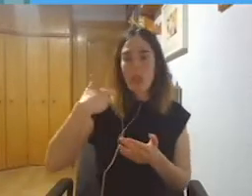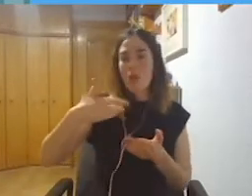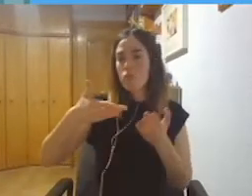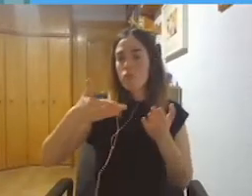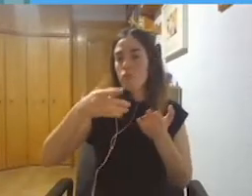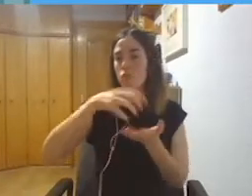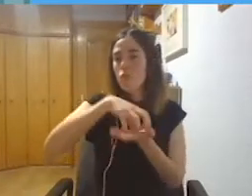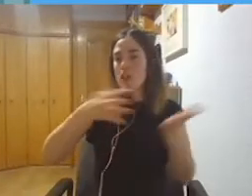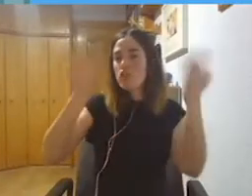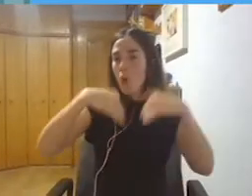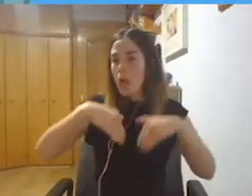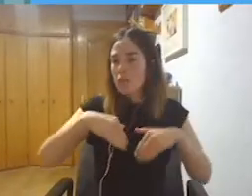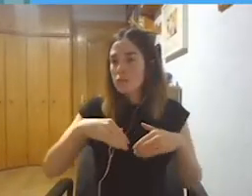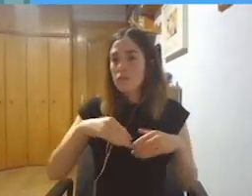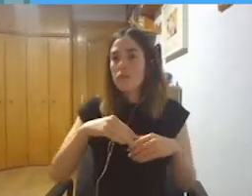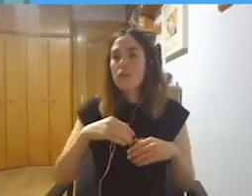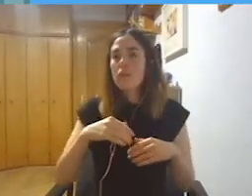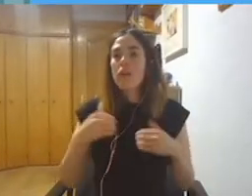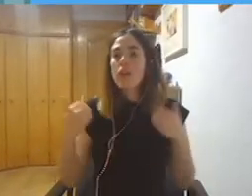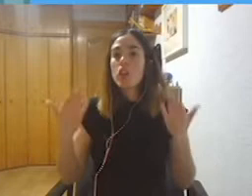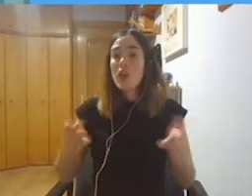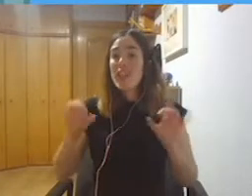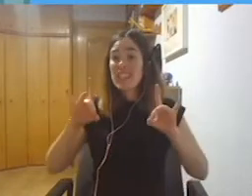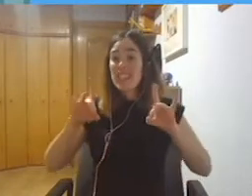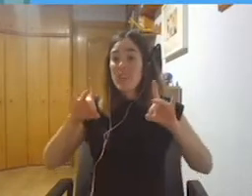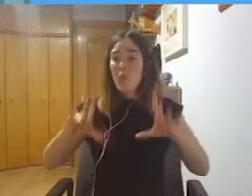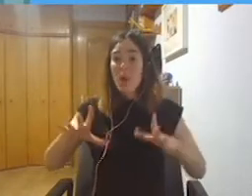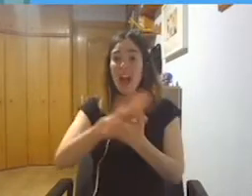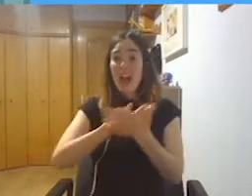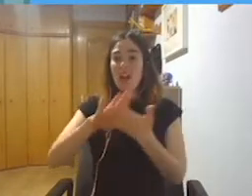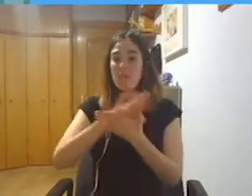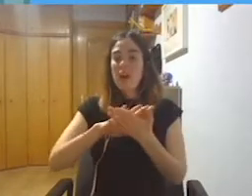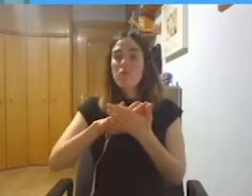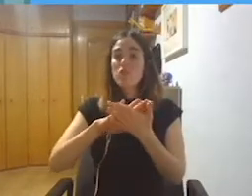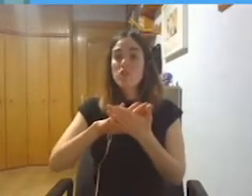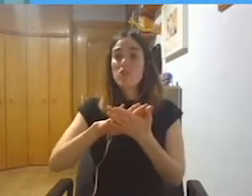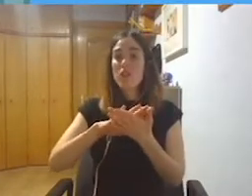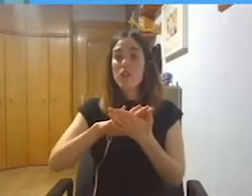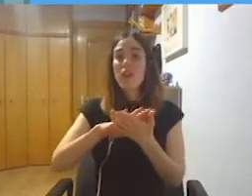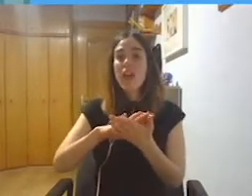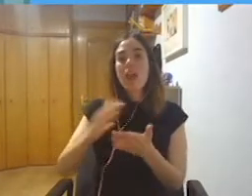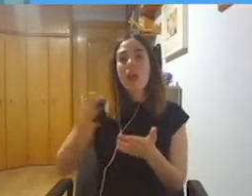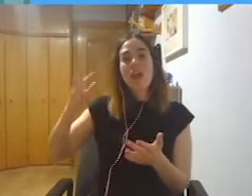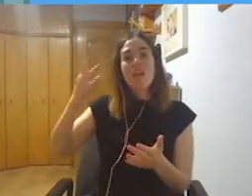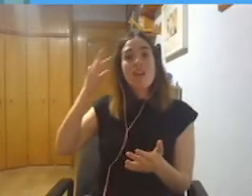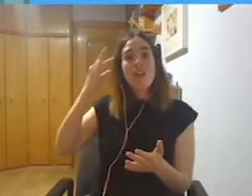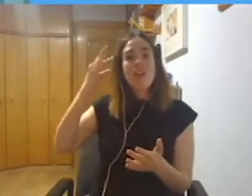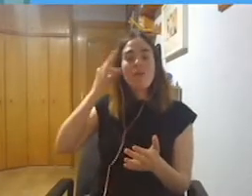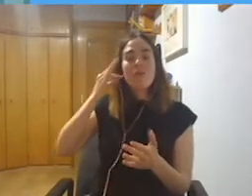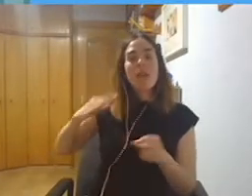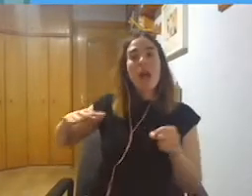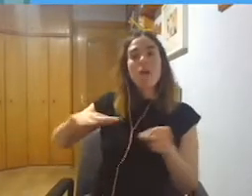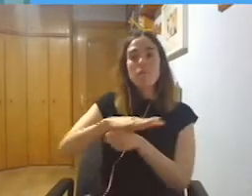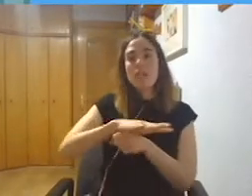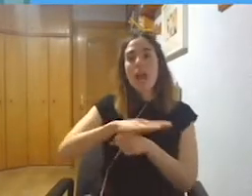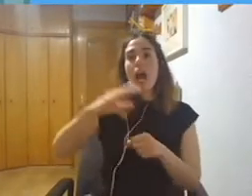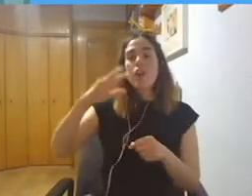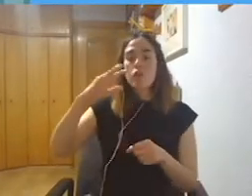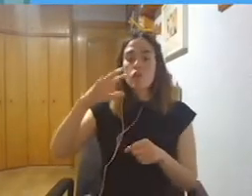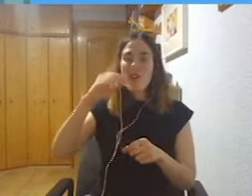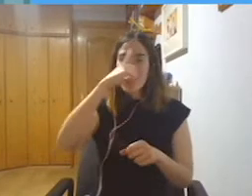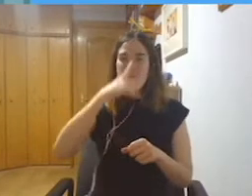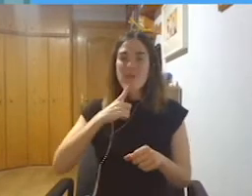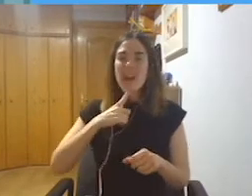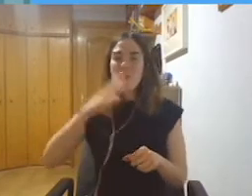ninguna. Entonces, igual que estamos hablando de feminismo aplicado a la imagen de la mujer en los medios, etcétera, y